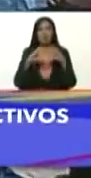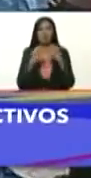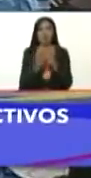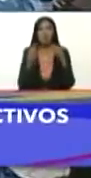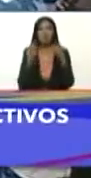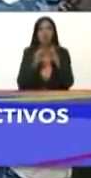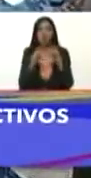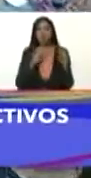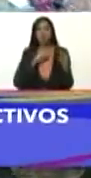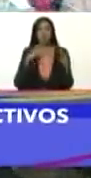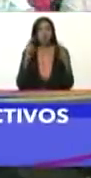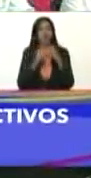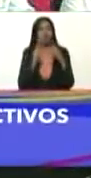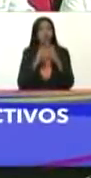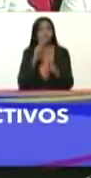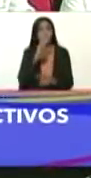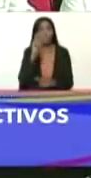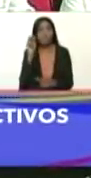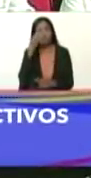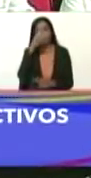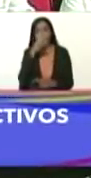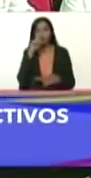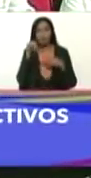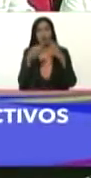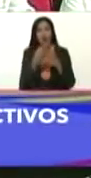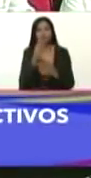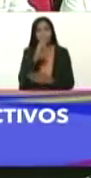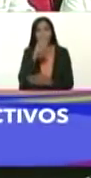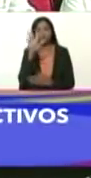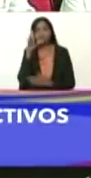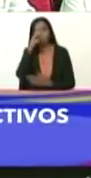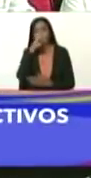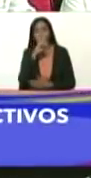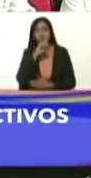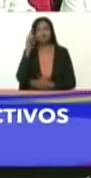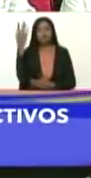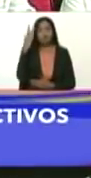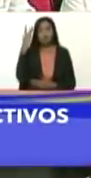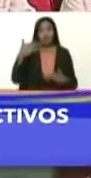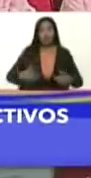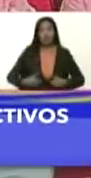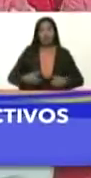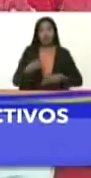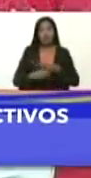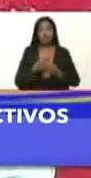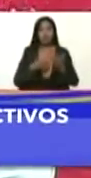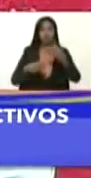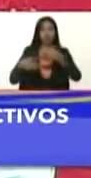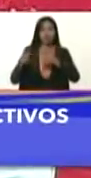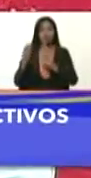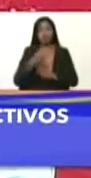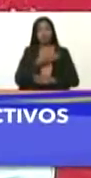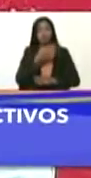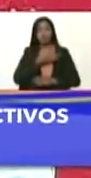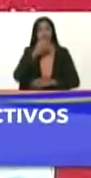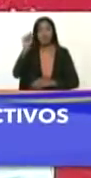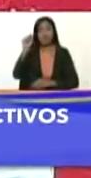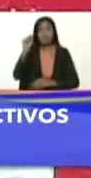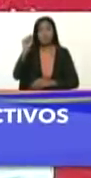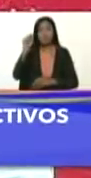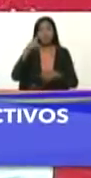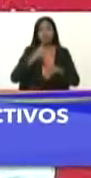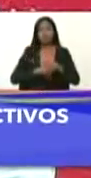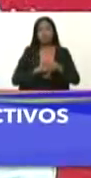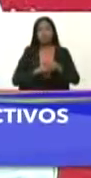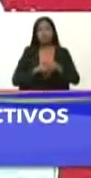nos conocemos de 20 años, 25 años, y saben el esfuerzo que hemos hecho por construir el socialismo desde